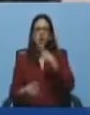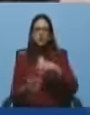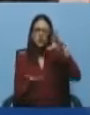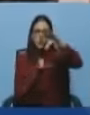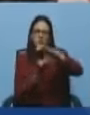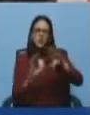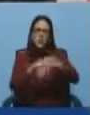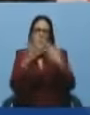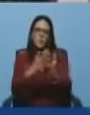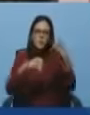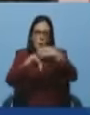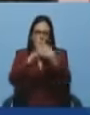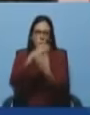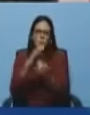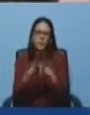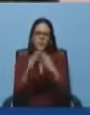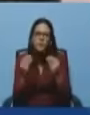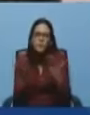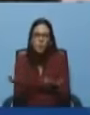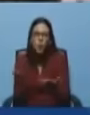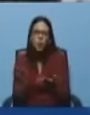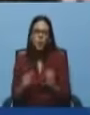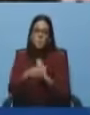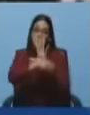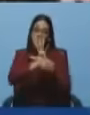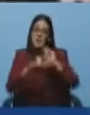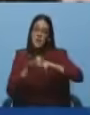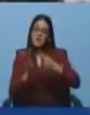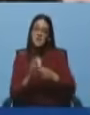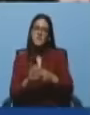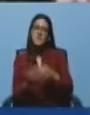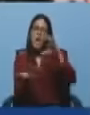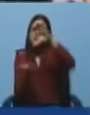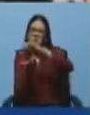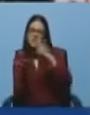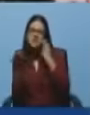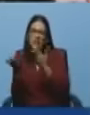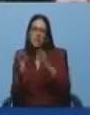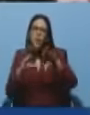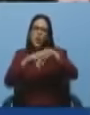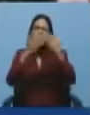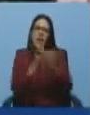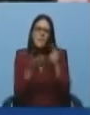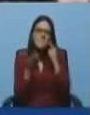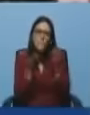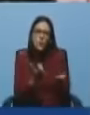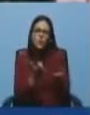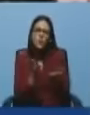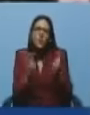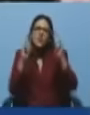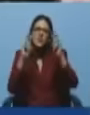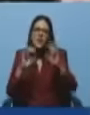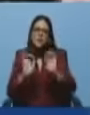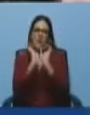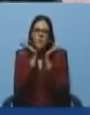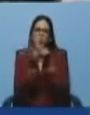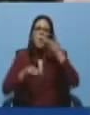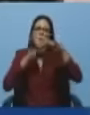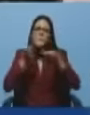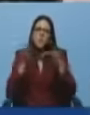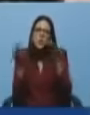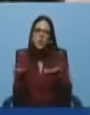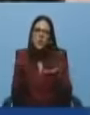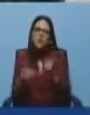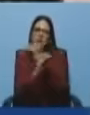nuevo mundo multipolar. Los BRICS son el epicentro del mundo de la nueva geopolítica, de